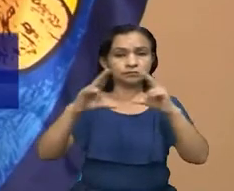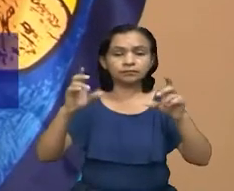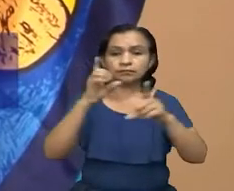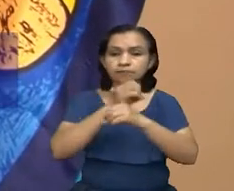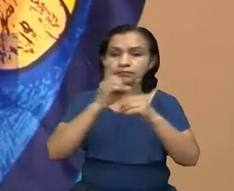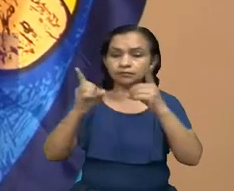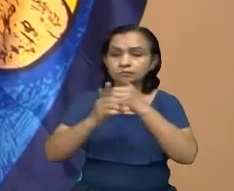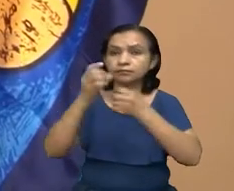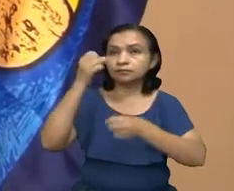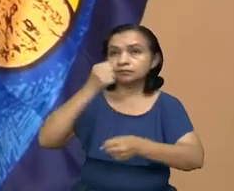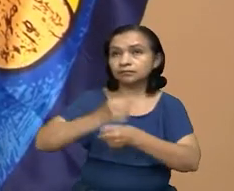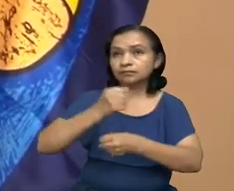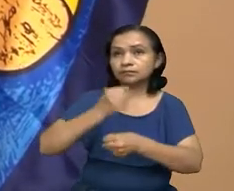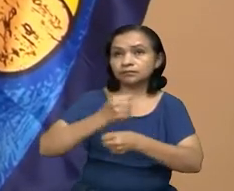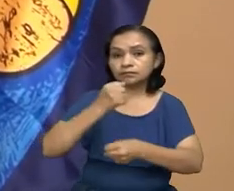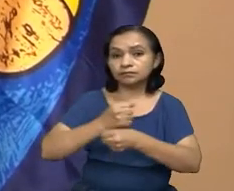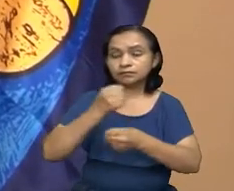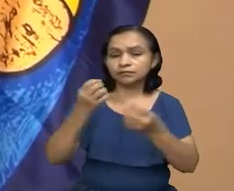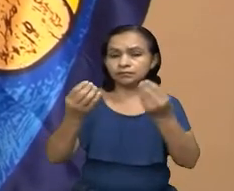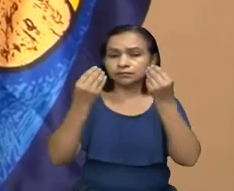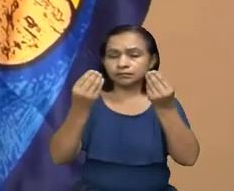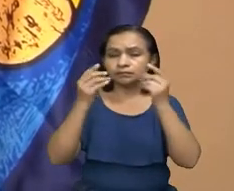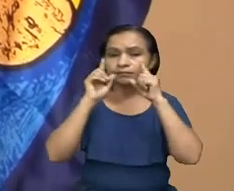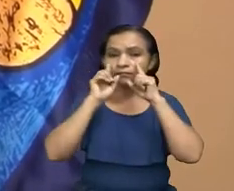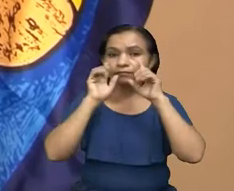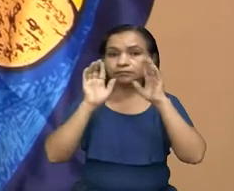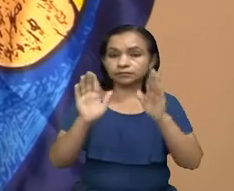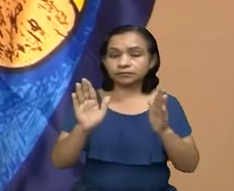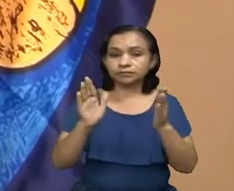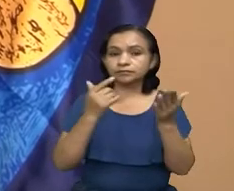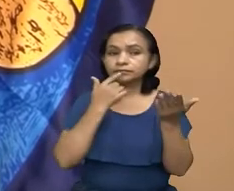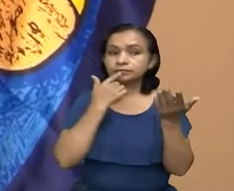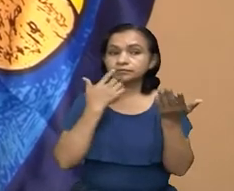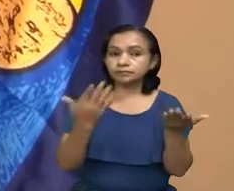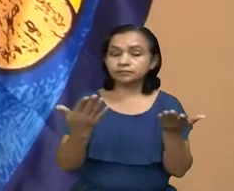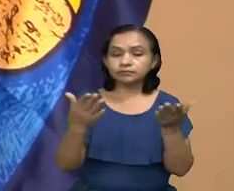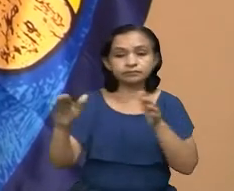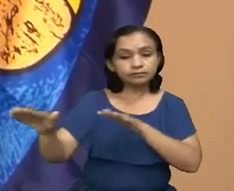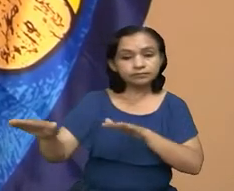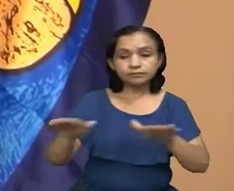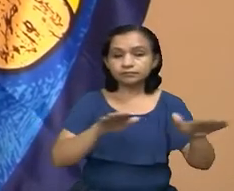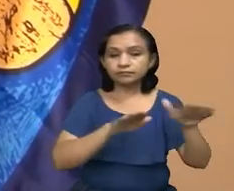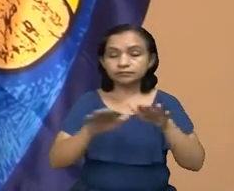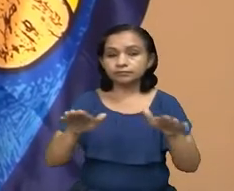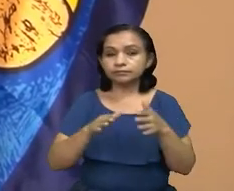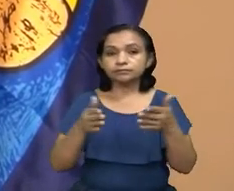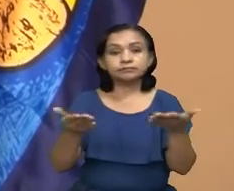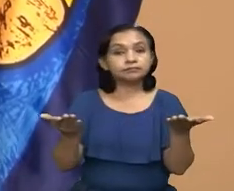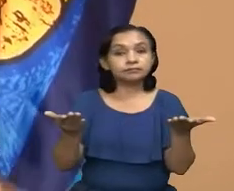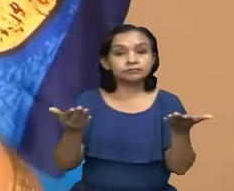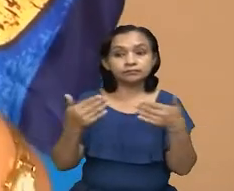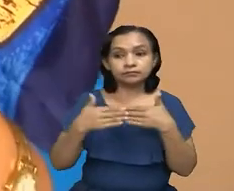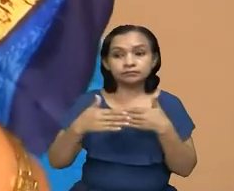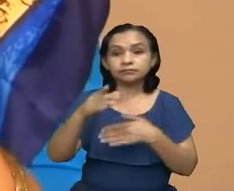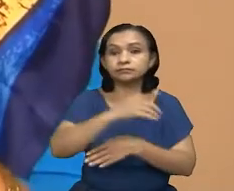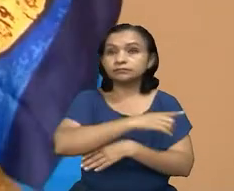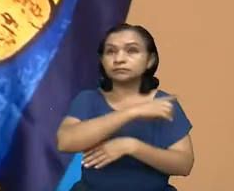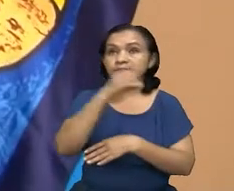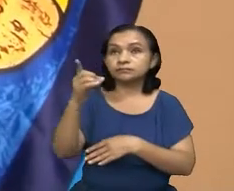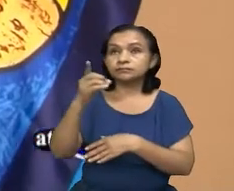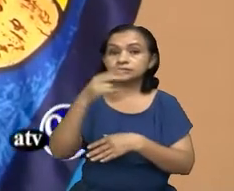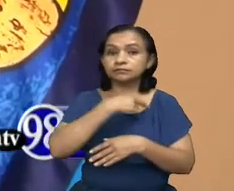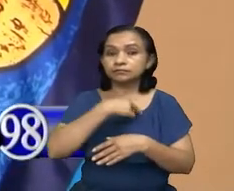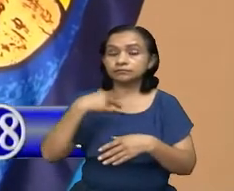de trabajarlo con mucho cuidado, porque no podemos en determinado momento